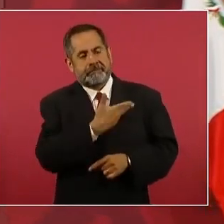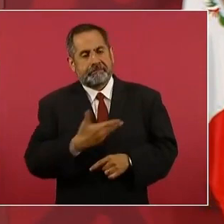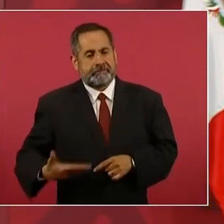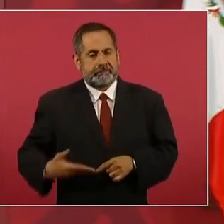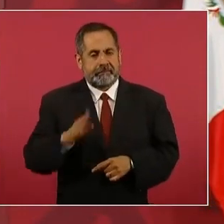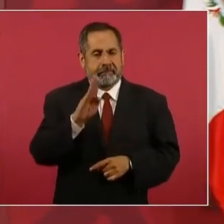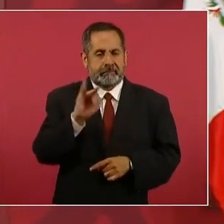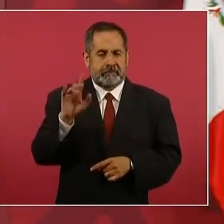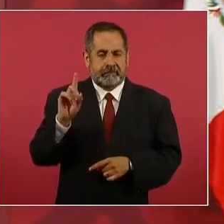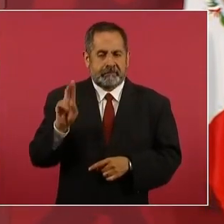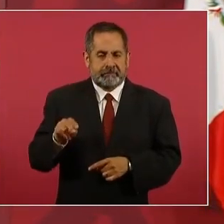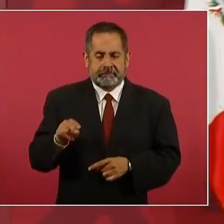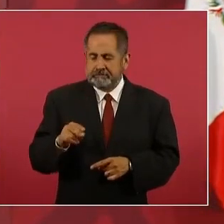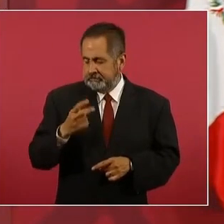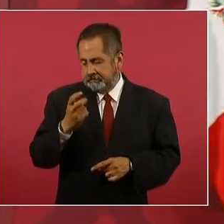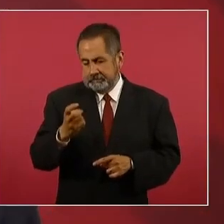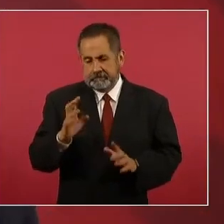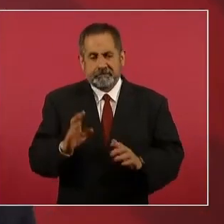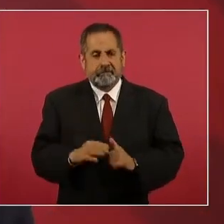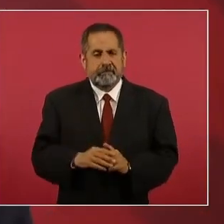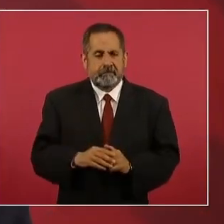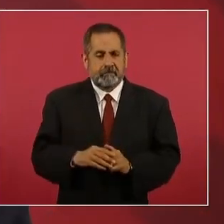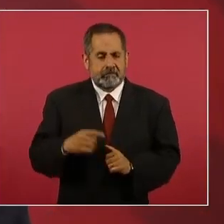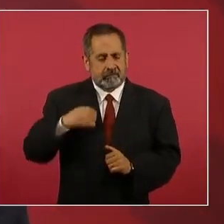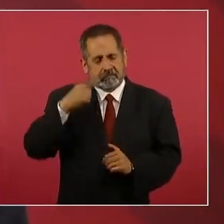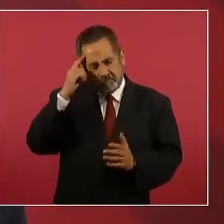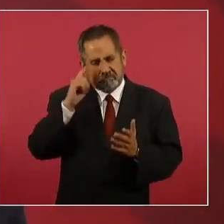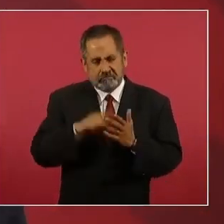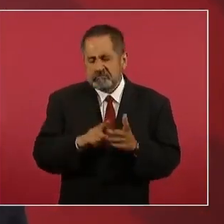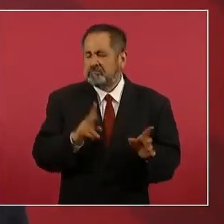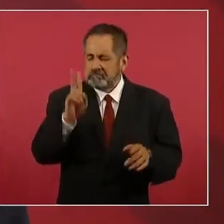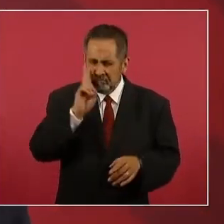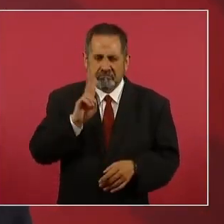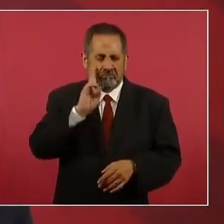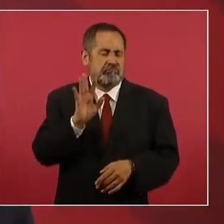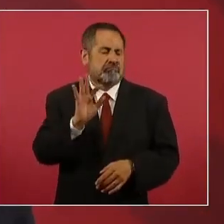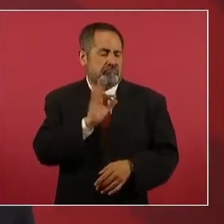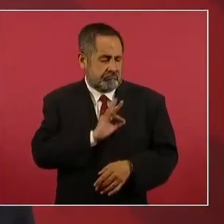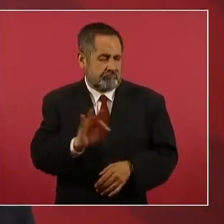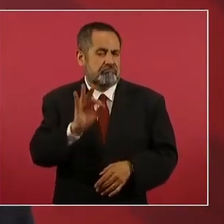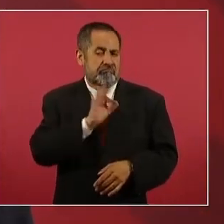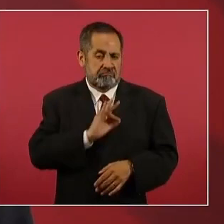Y por eso no descarto la posibilidad